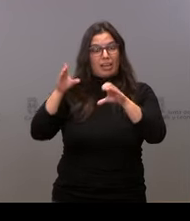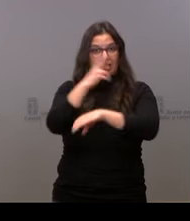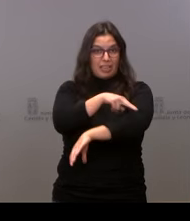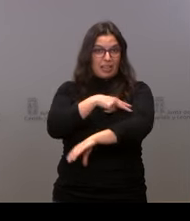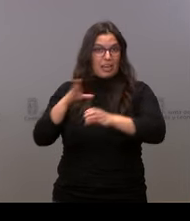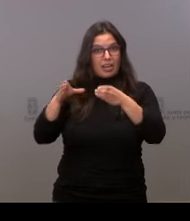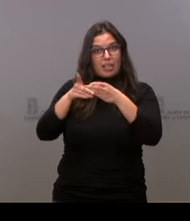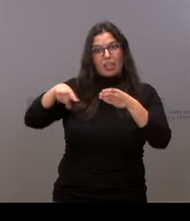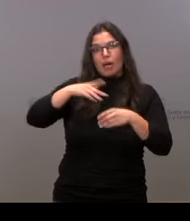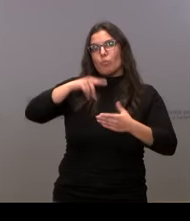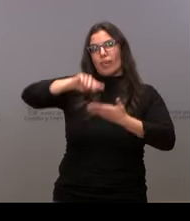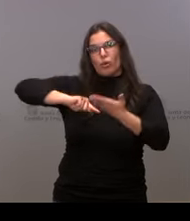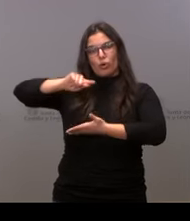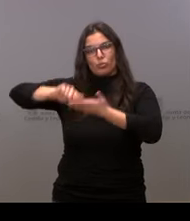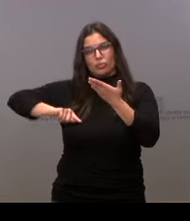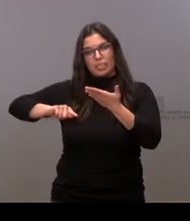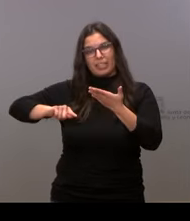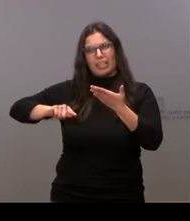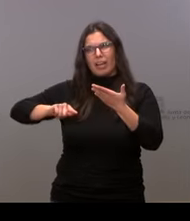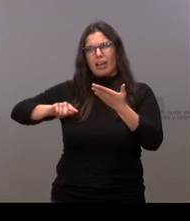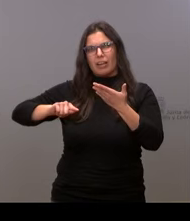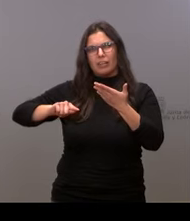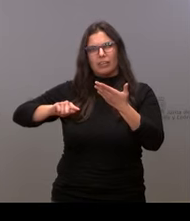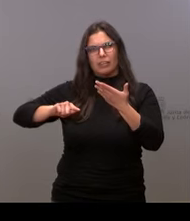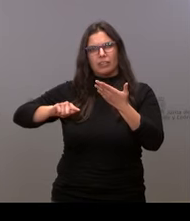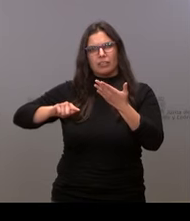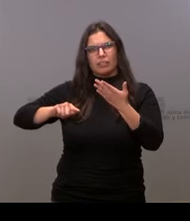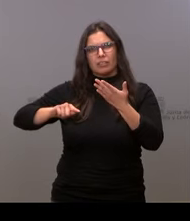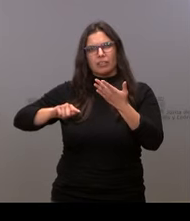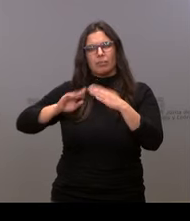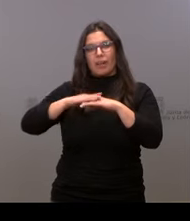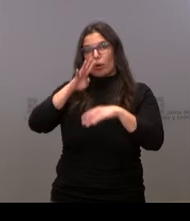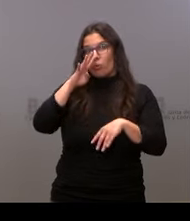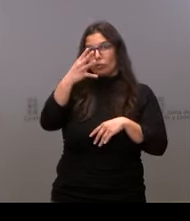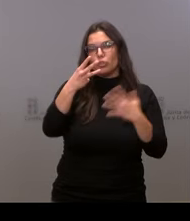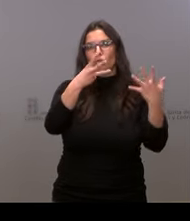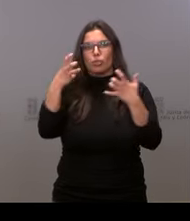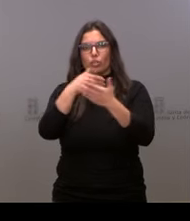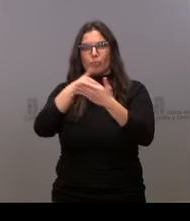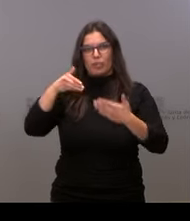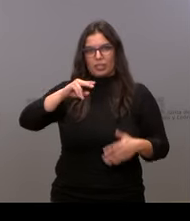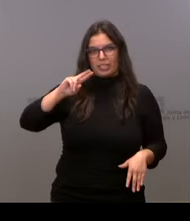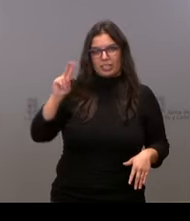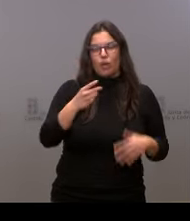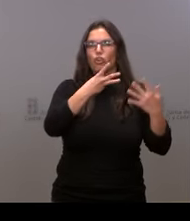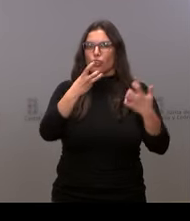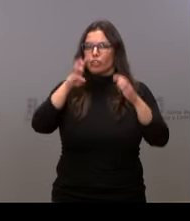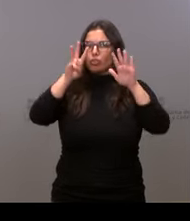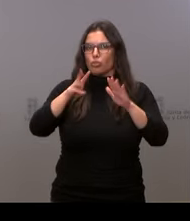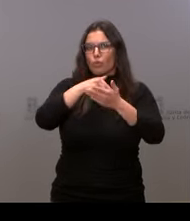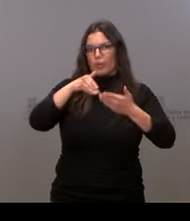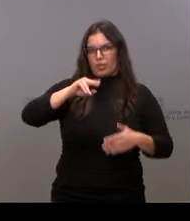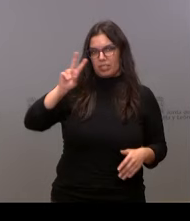contratar en 5 a 4 anualidades 800 millones de euros 800 8 millones de euros